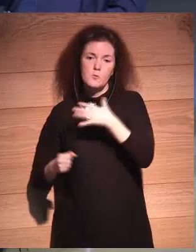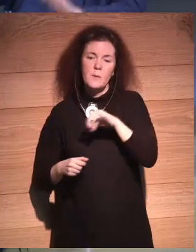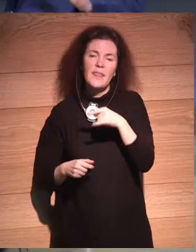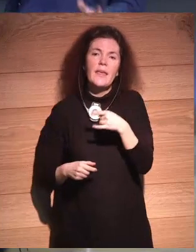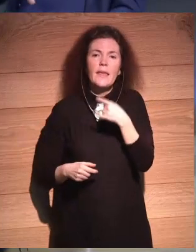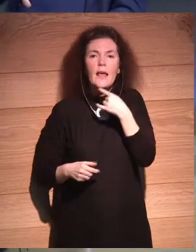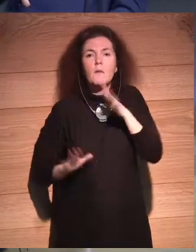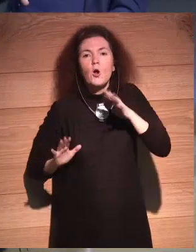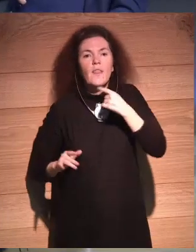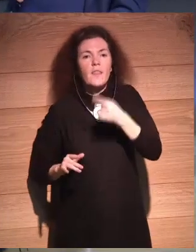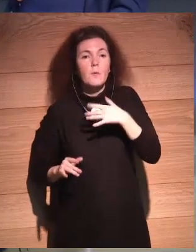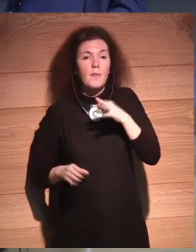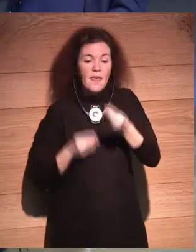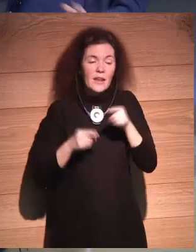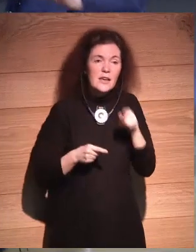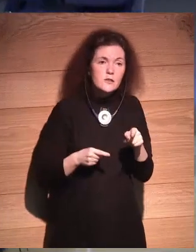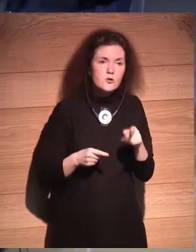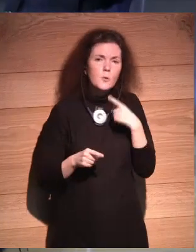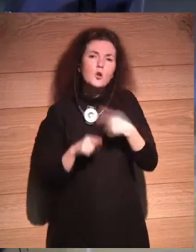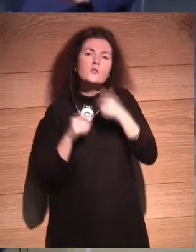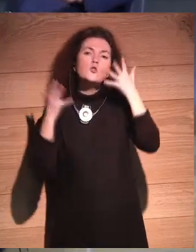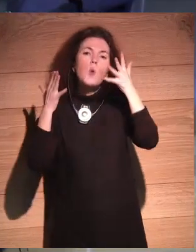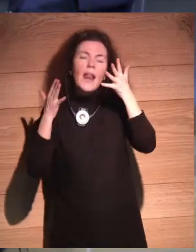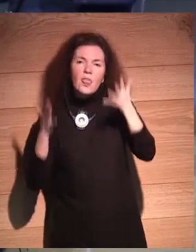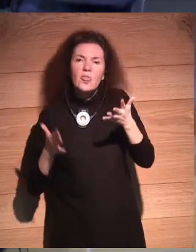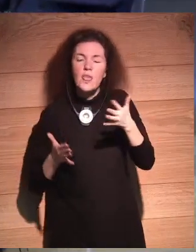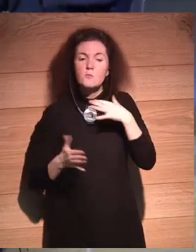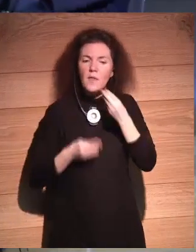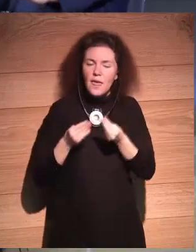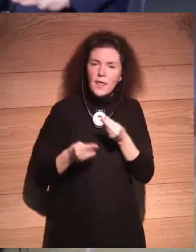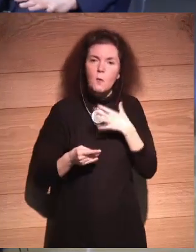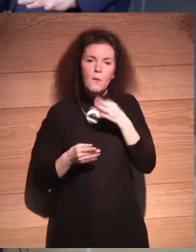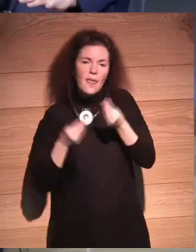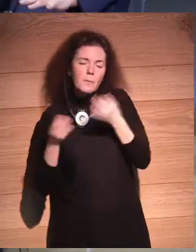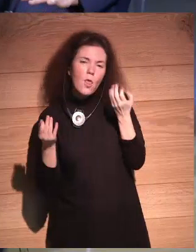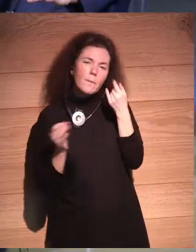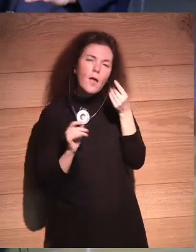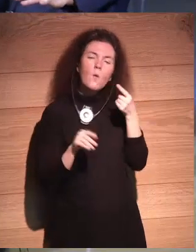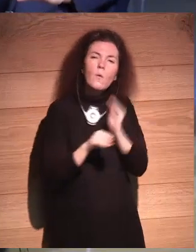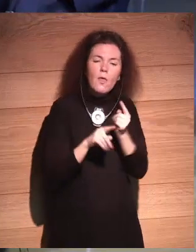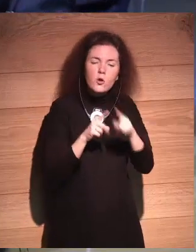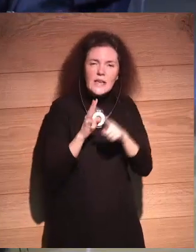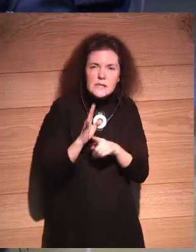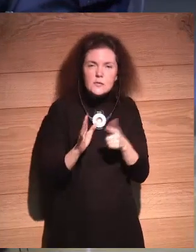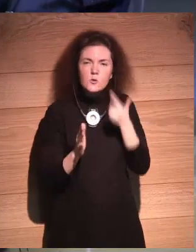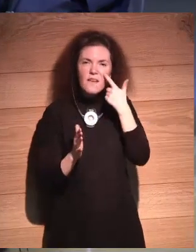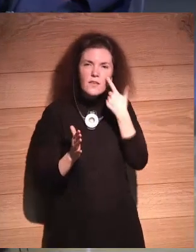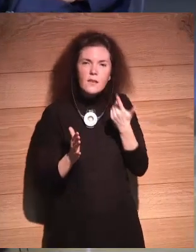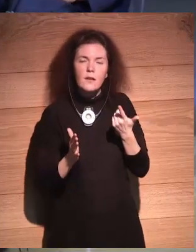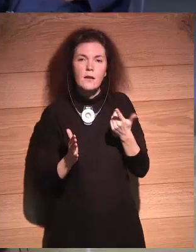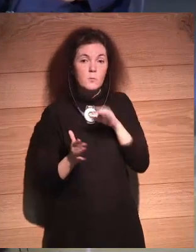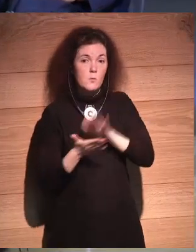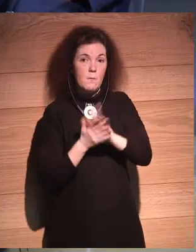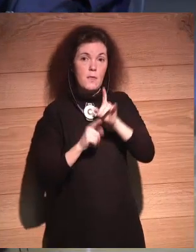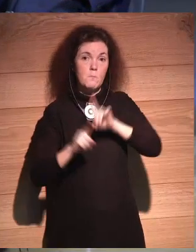decir, bueno, podemos hacer esto, pero que hagan sugerencias, pues vale, podría hacerlo, podemos hacerlo, pero hay que tener en cuenta esto y esto. Porque